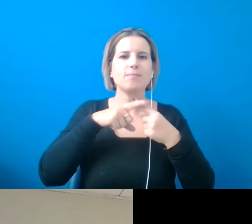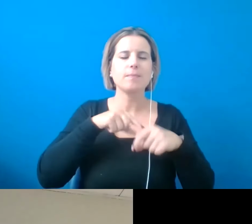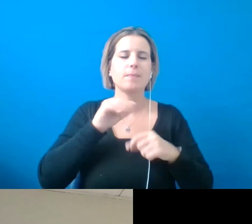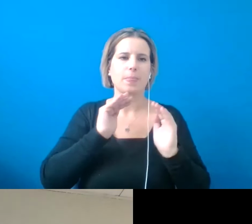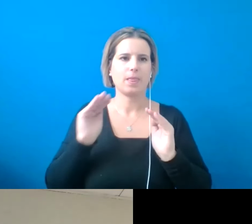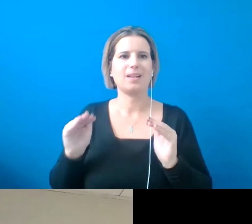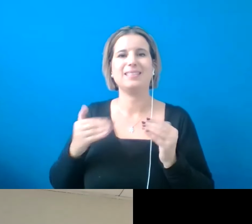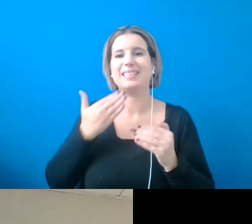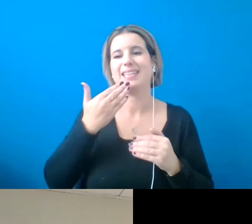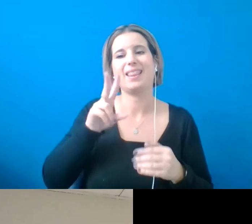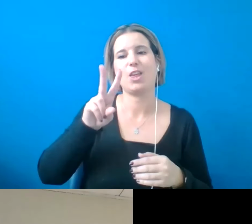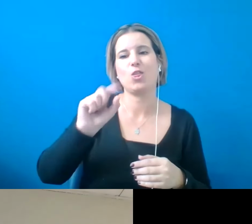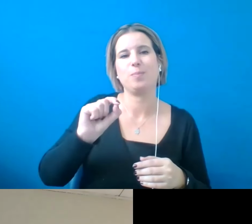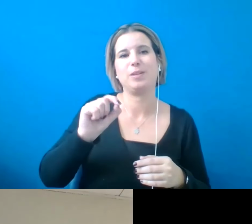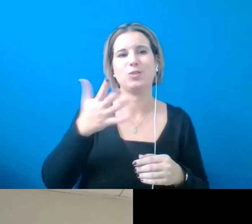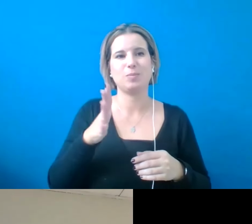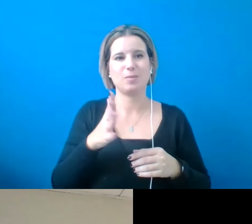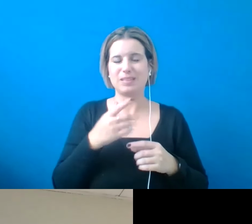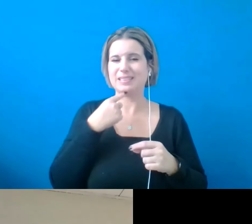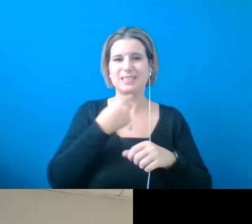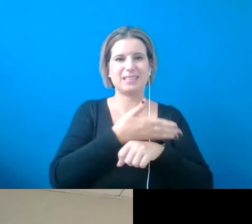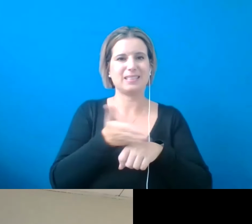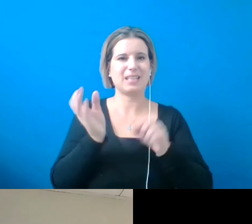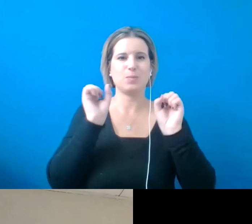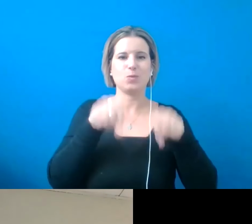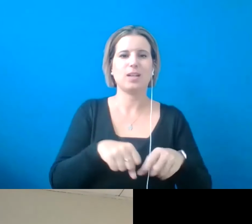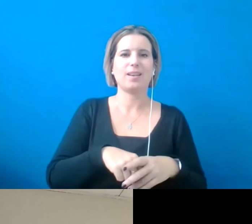Carlos te quedan dos minutos más o menos que vamos muy tarde